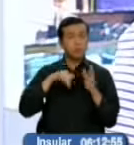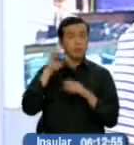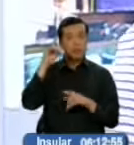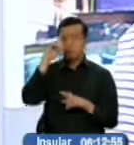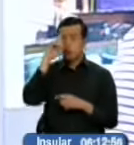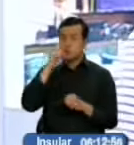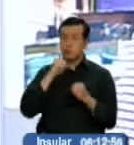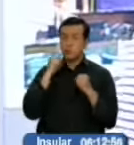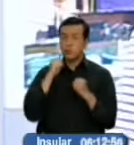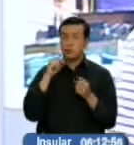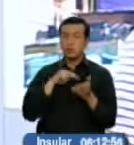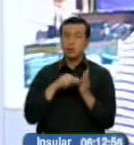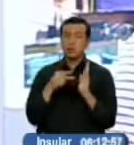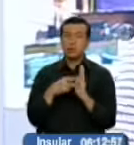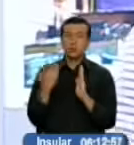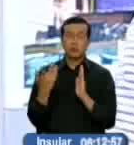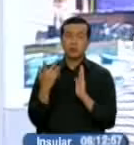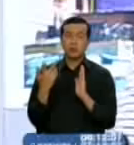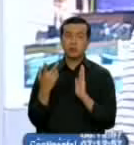grave.